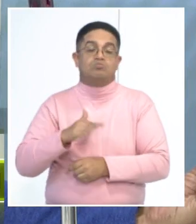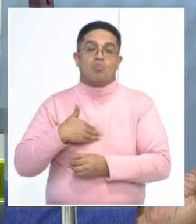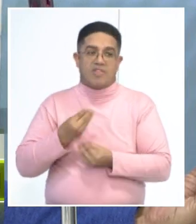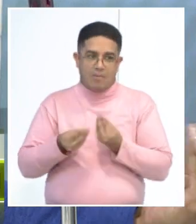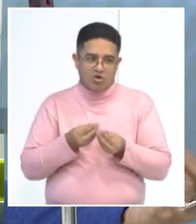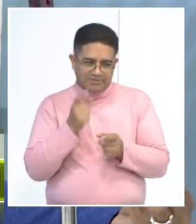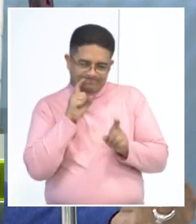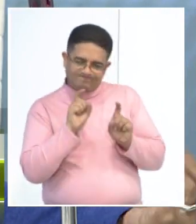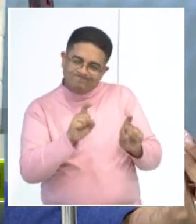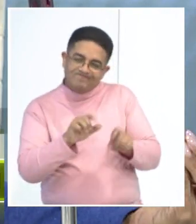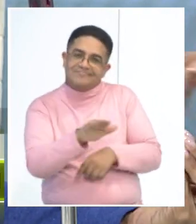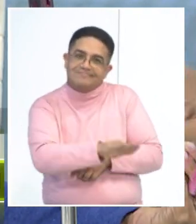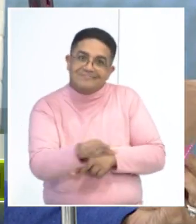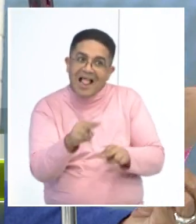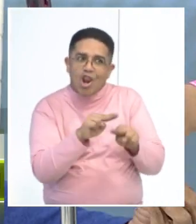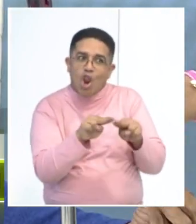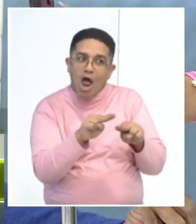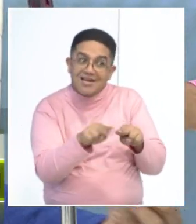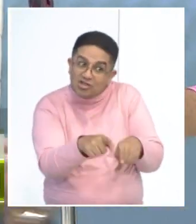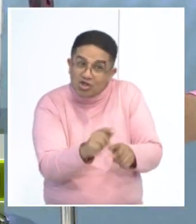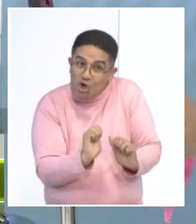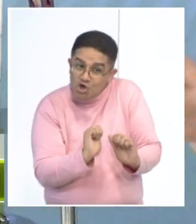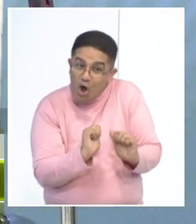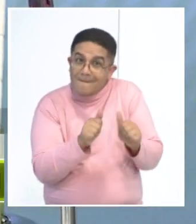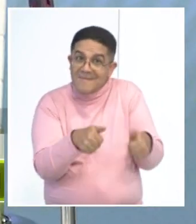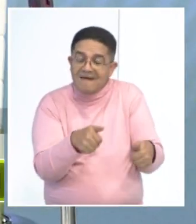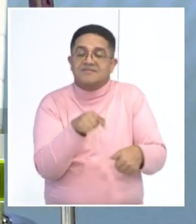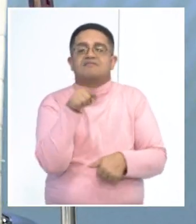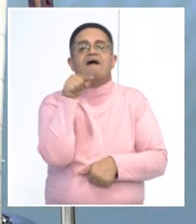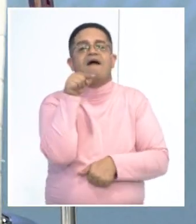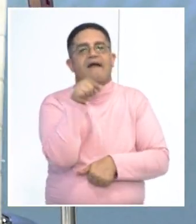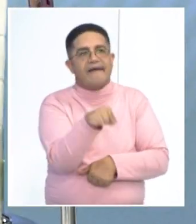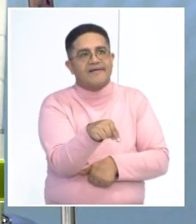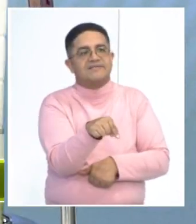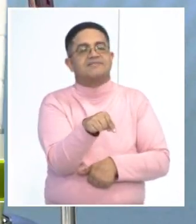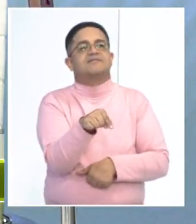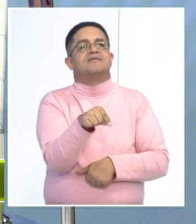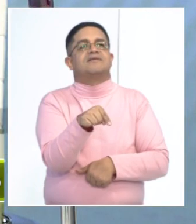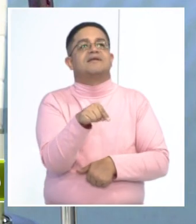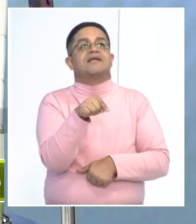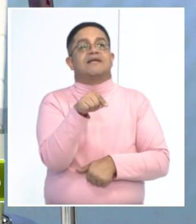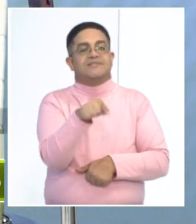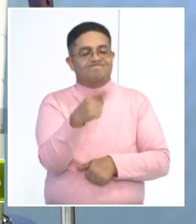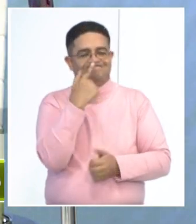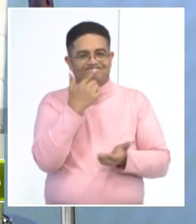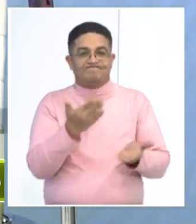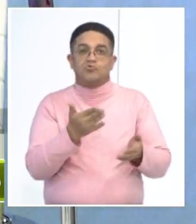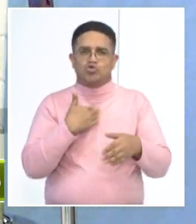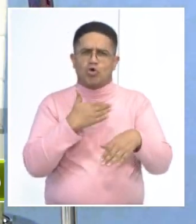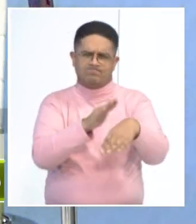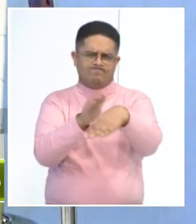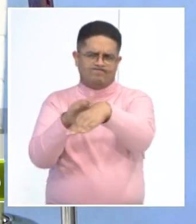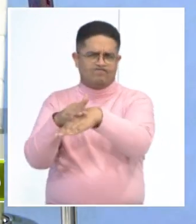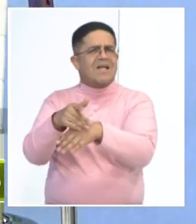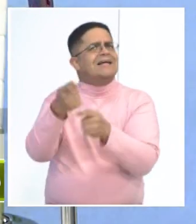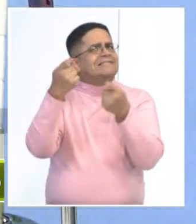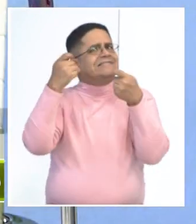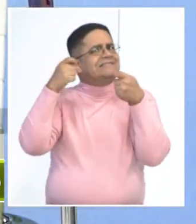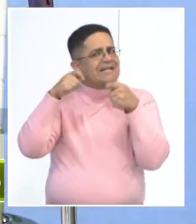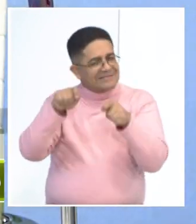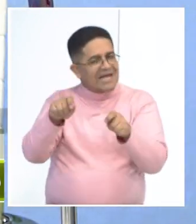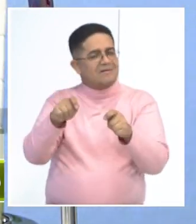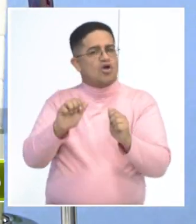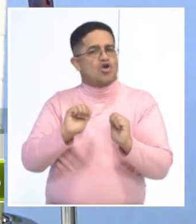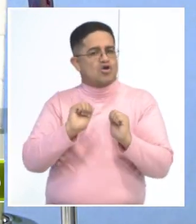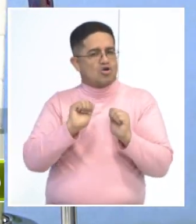niños desde las primeras etapas de su vida. Esas son, insto a la comunidad a que tratemos de